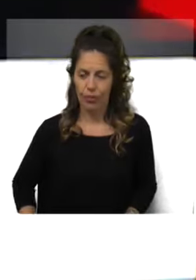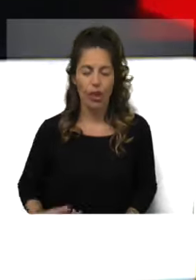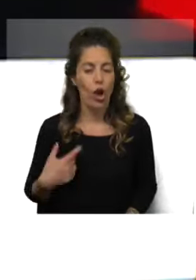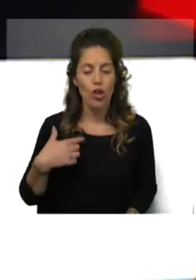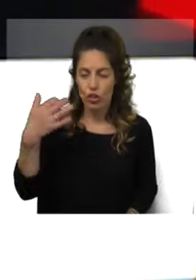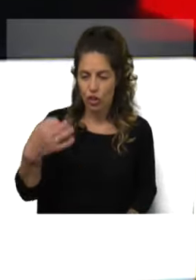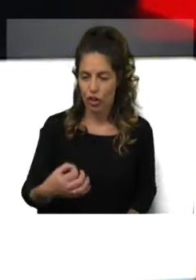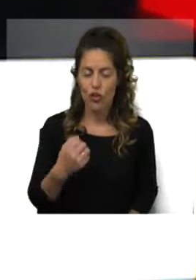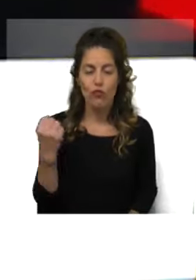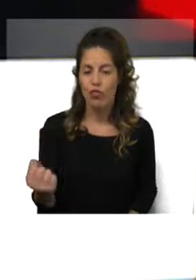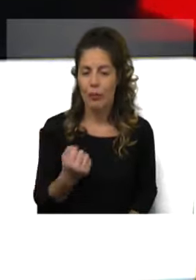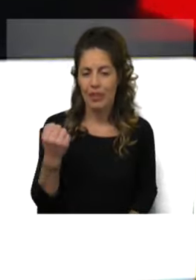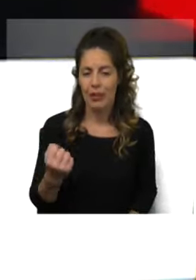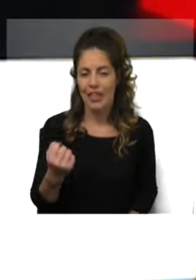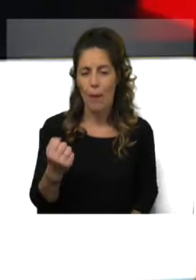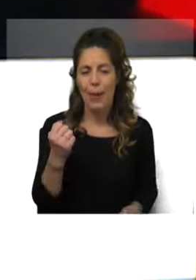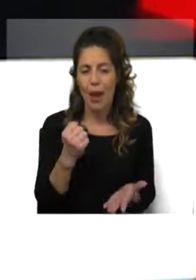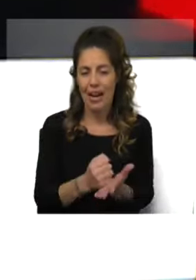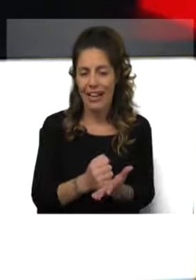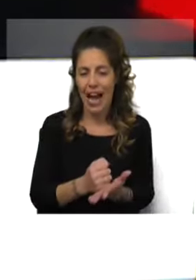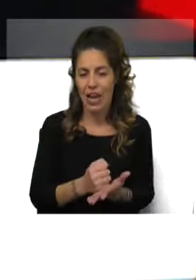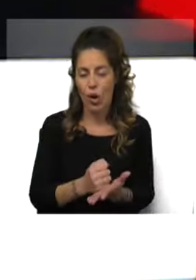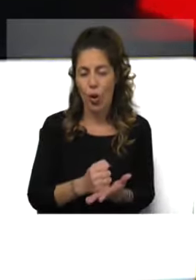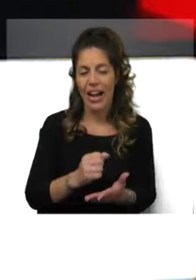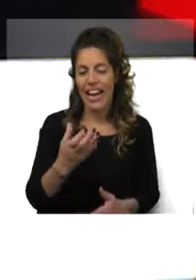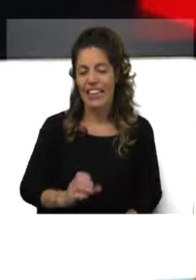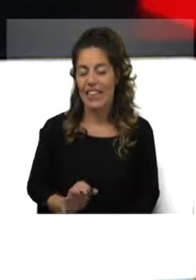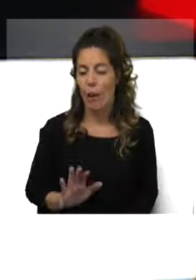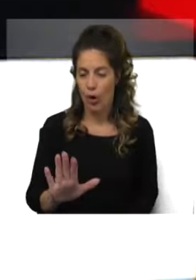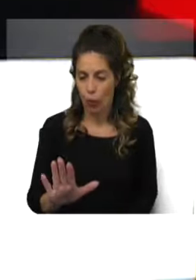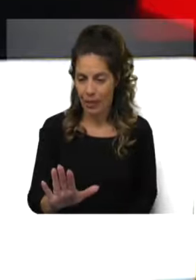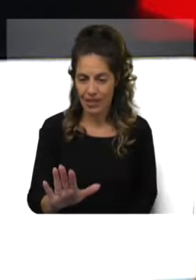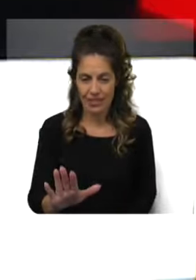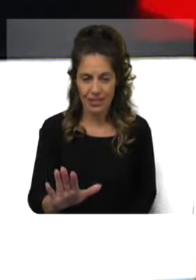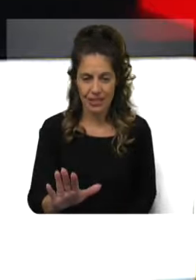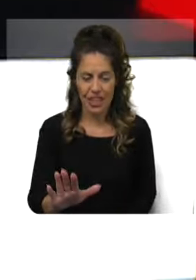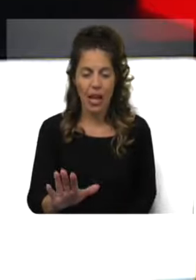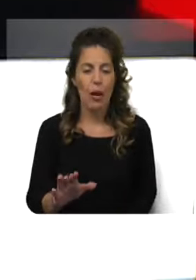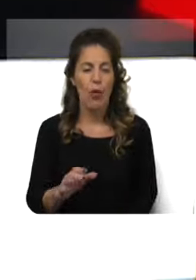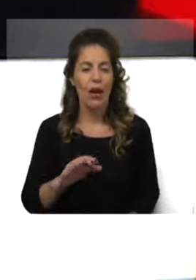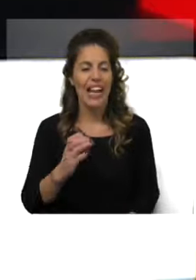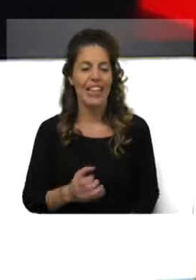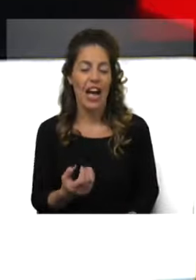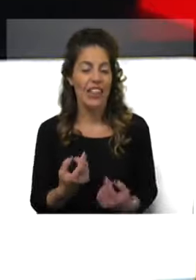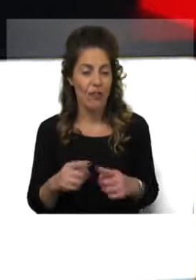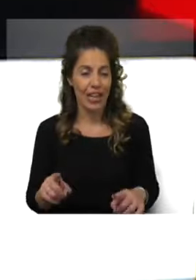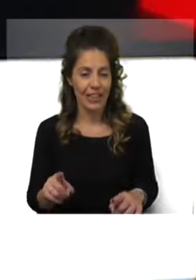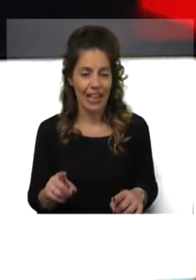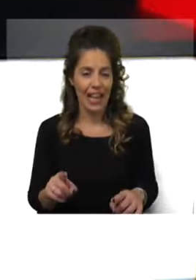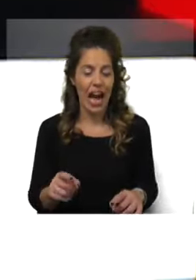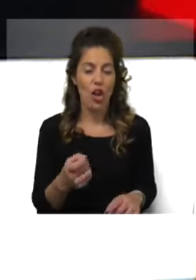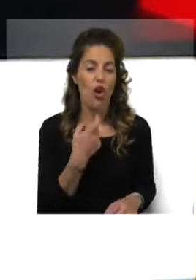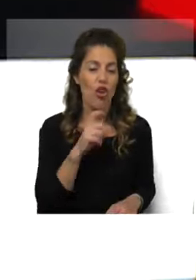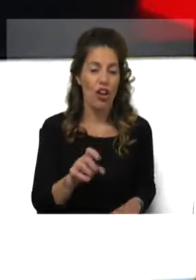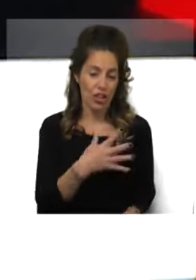creo que fundamentalmente para marcar una impronta este y marcar su impronta eh distinta a blancos y colorados no este que